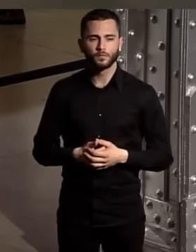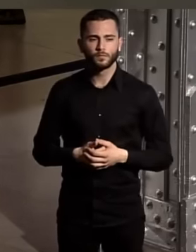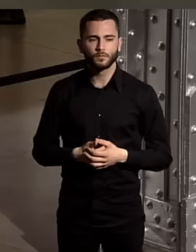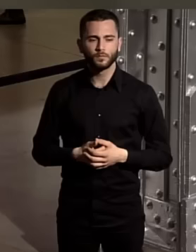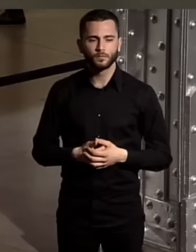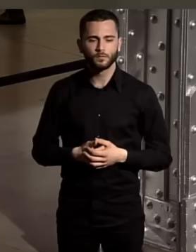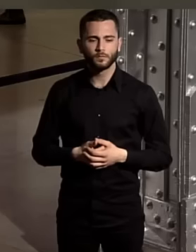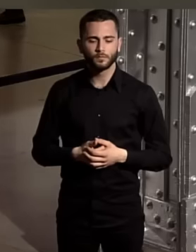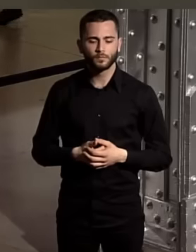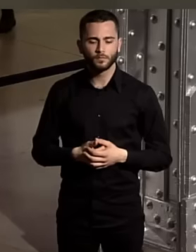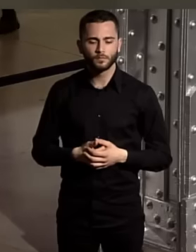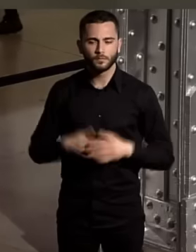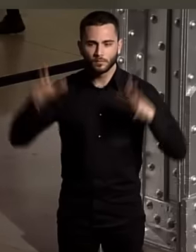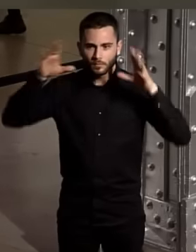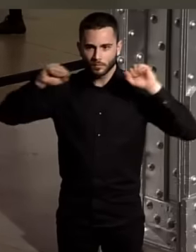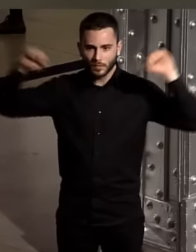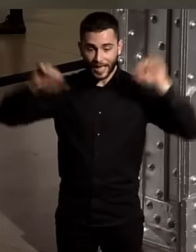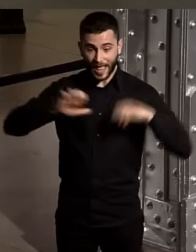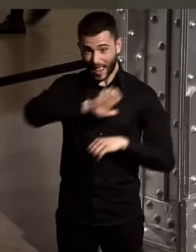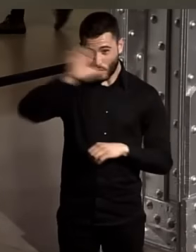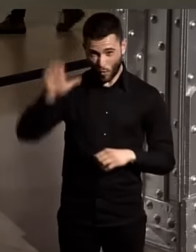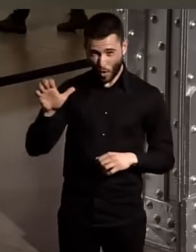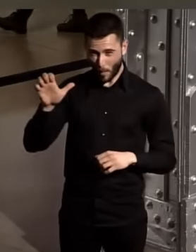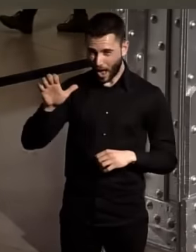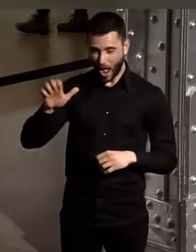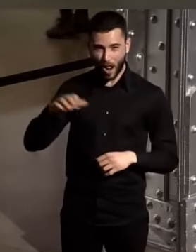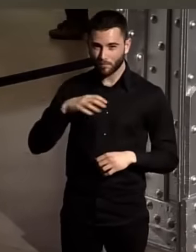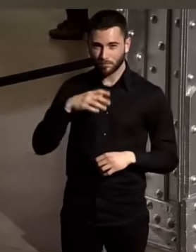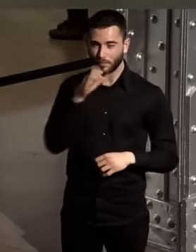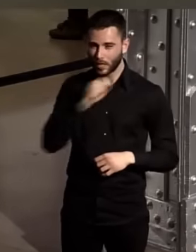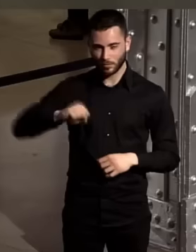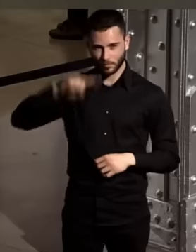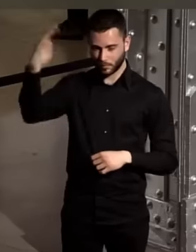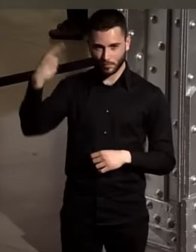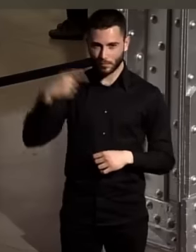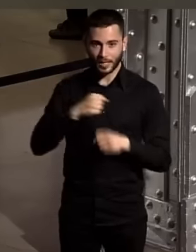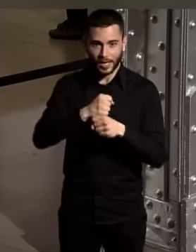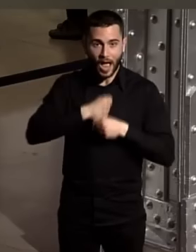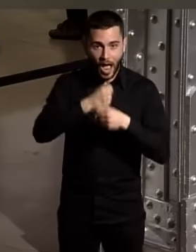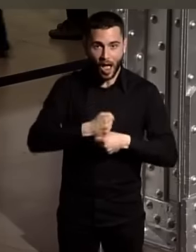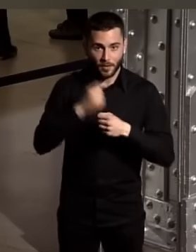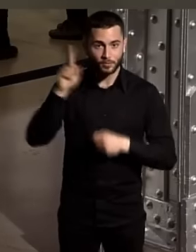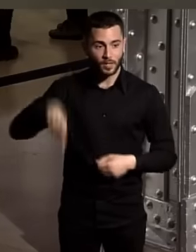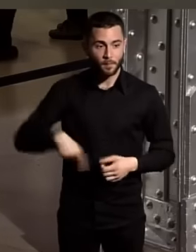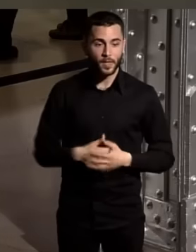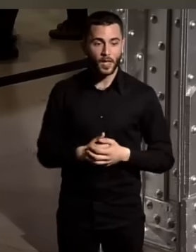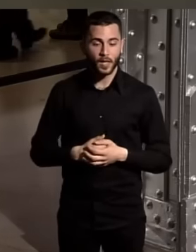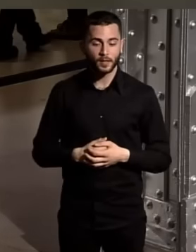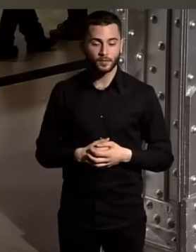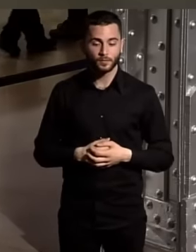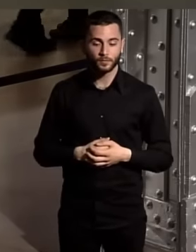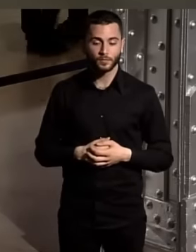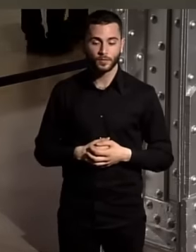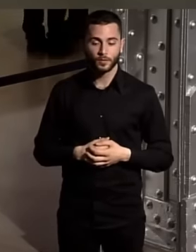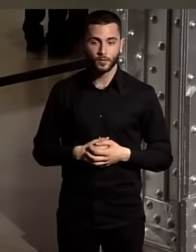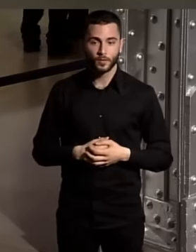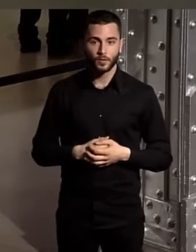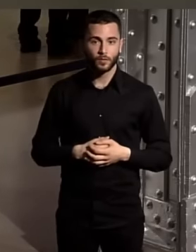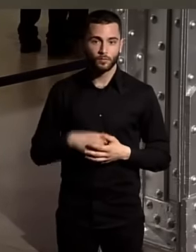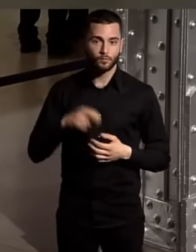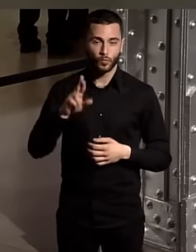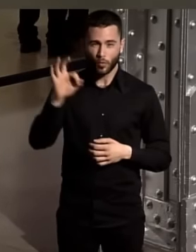animal más impresionante de la fauna europea eh tenemos estos caballos y también una recreación del uro porque el uro como tal se extinguió pero